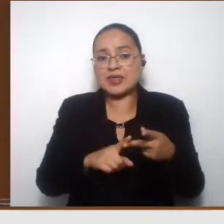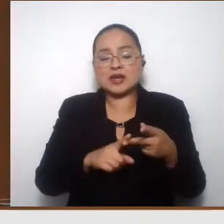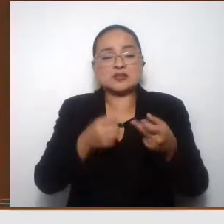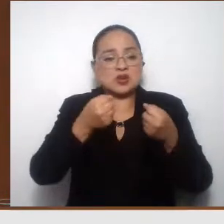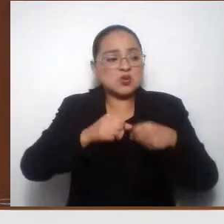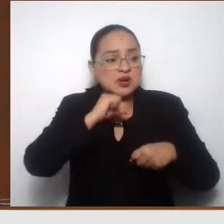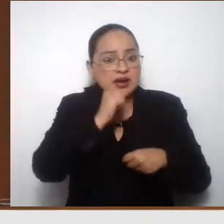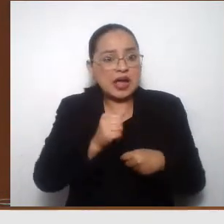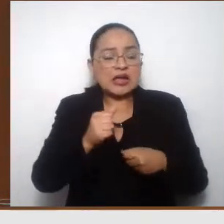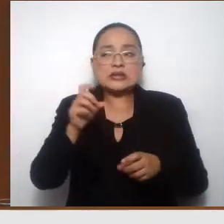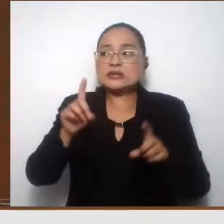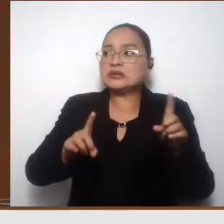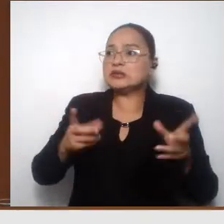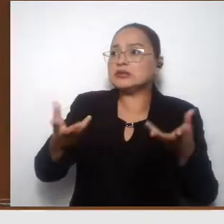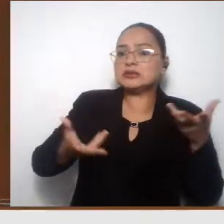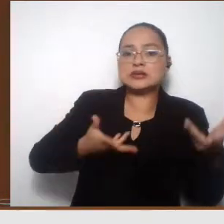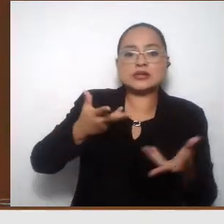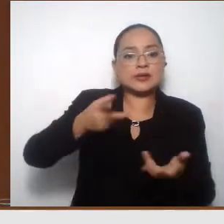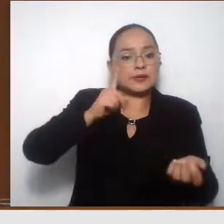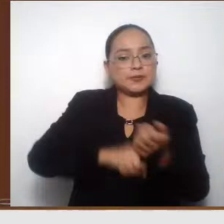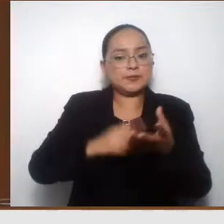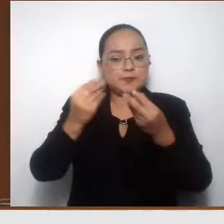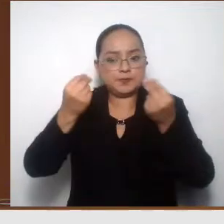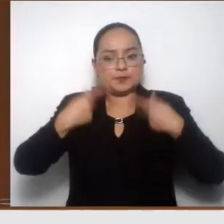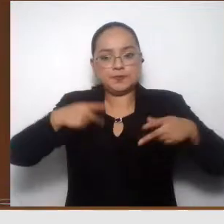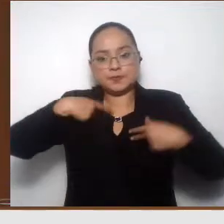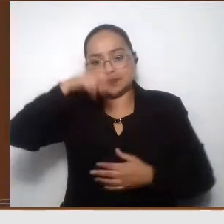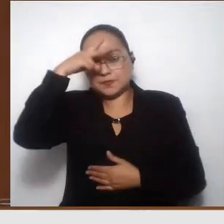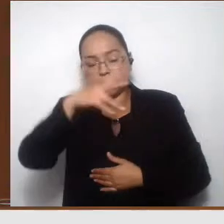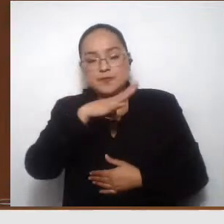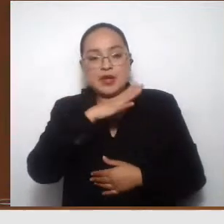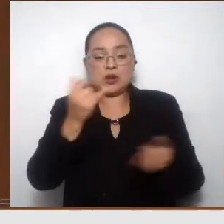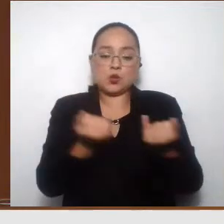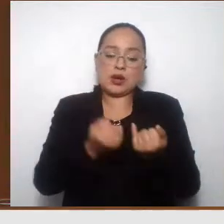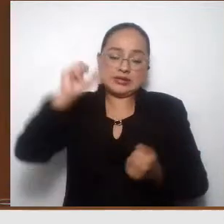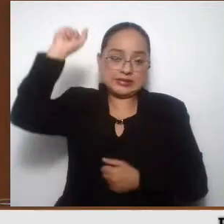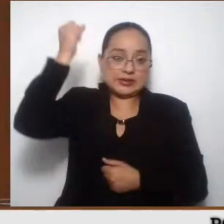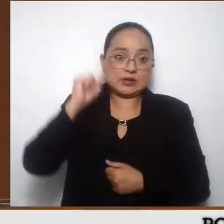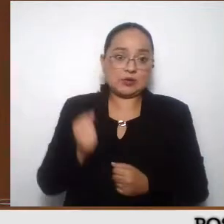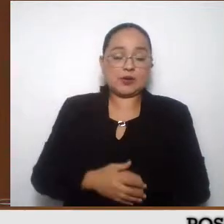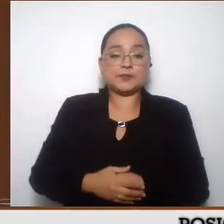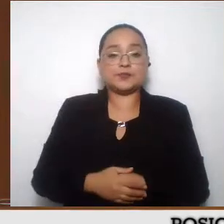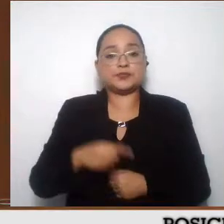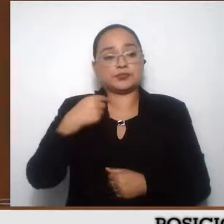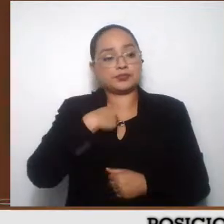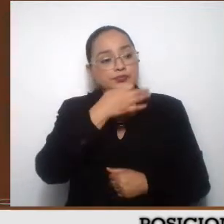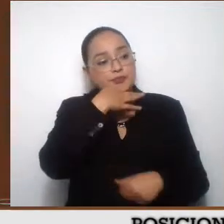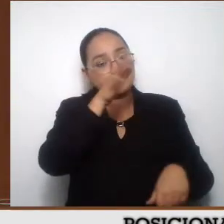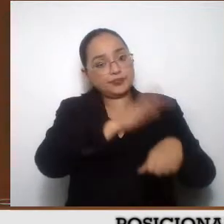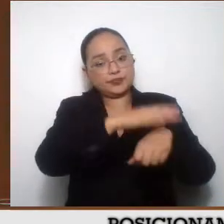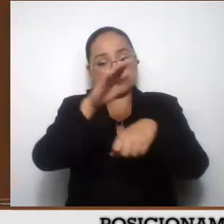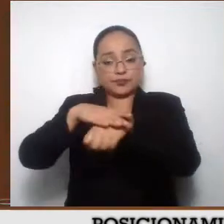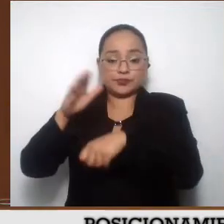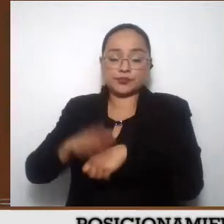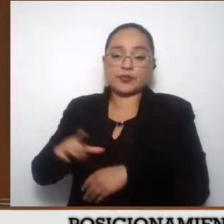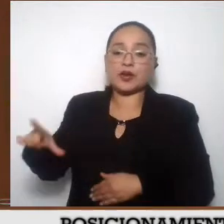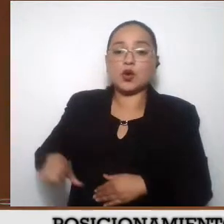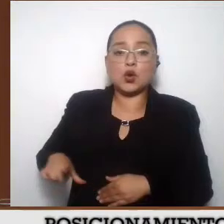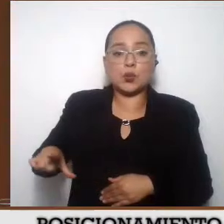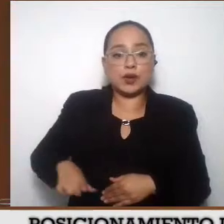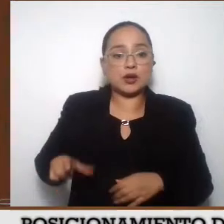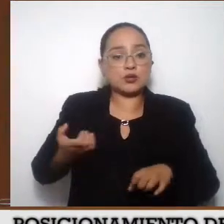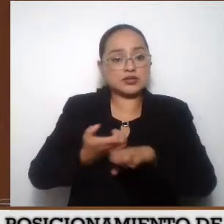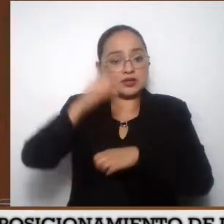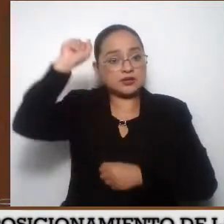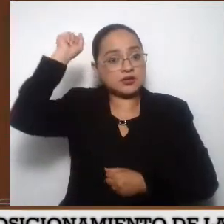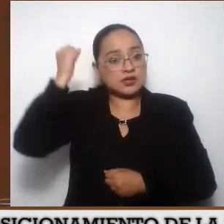viven muchos mexicanos y sinaloenses. Hago una respetuosa invitación al gobierno del estado para